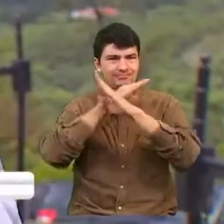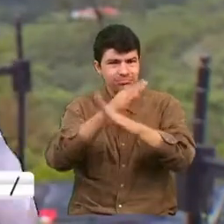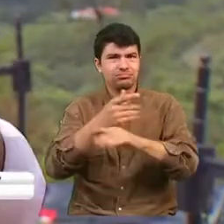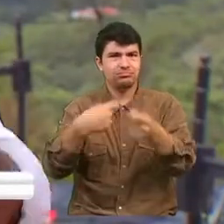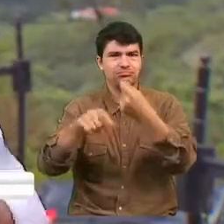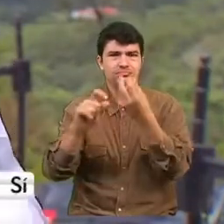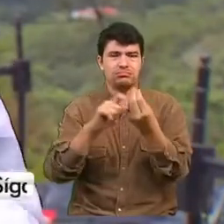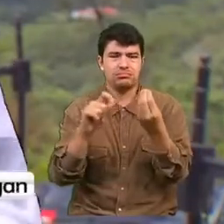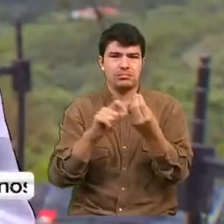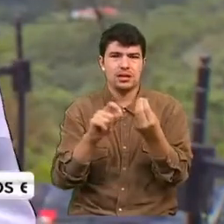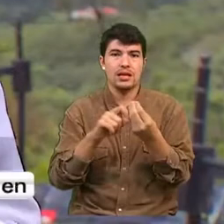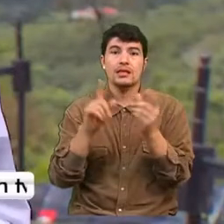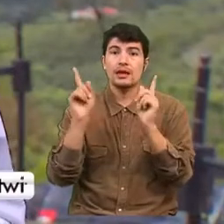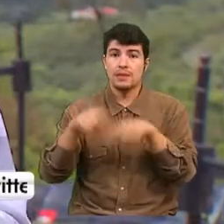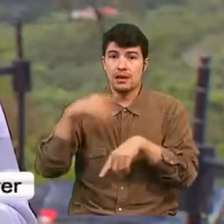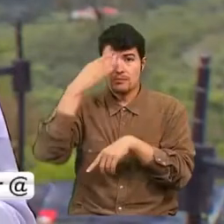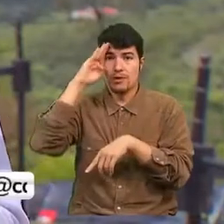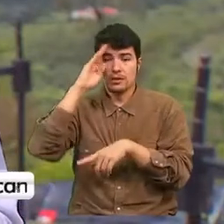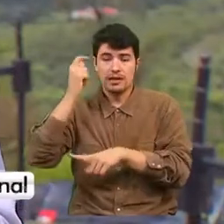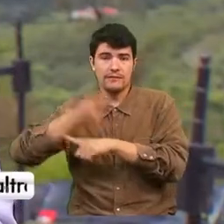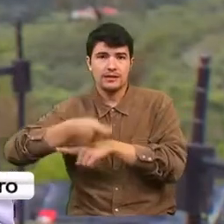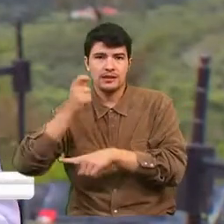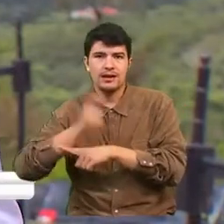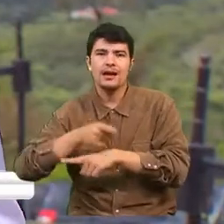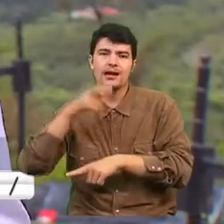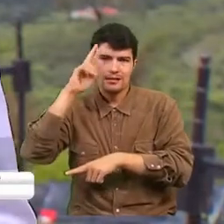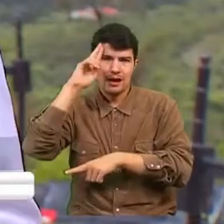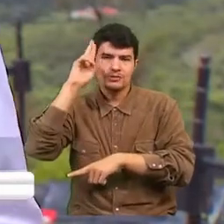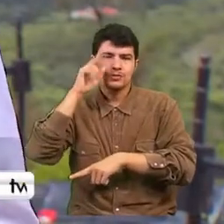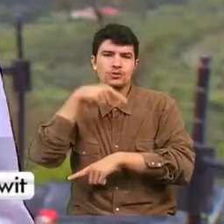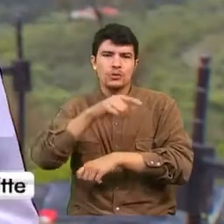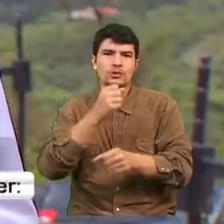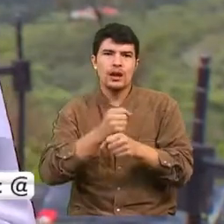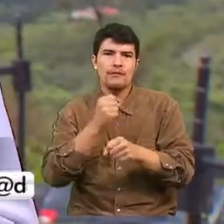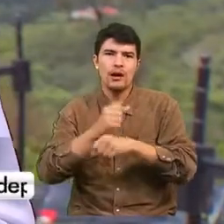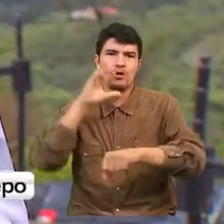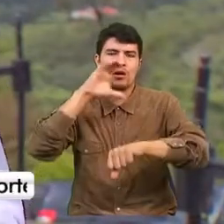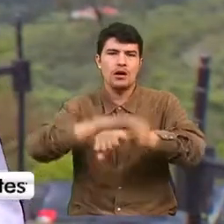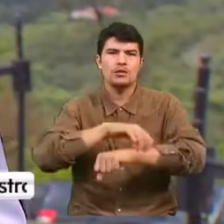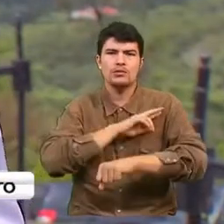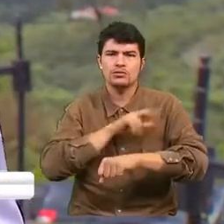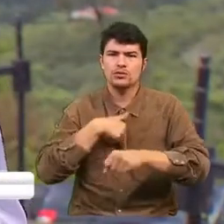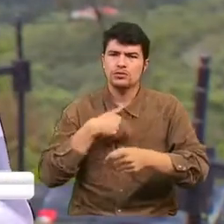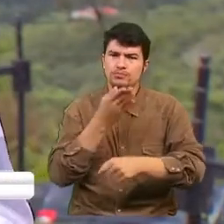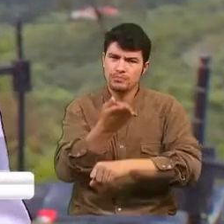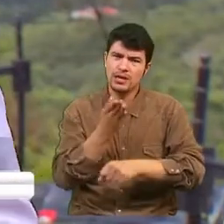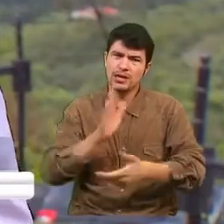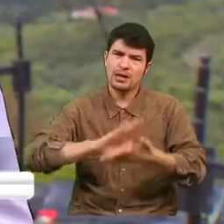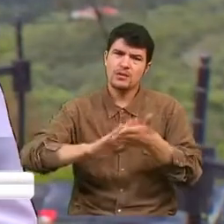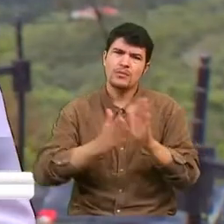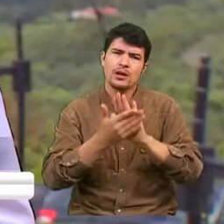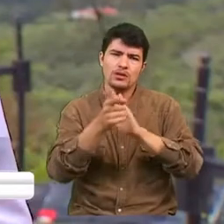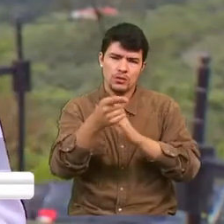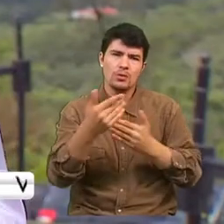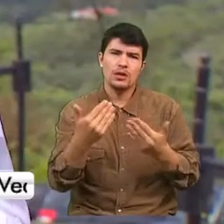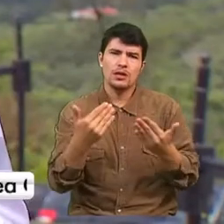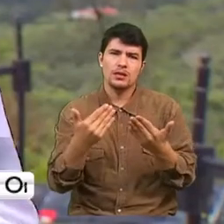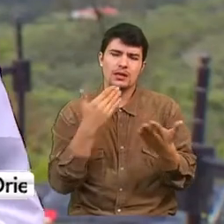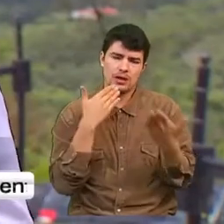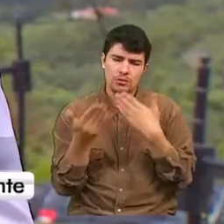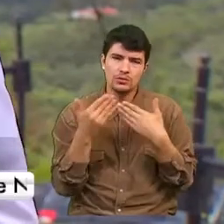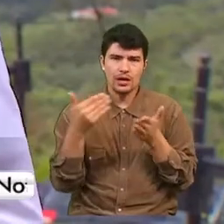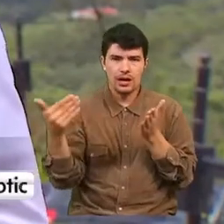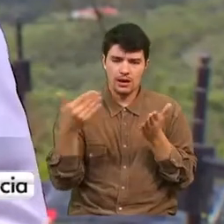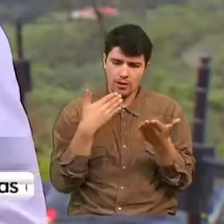policía, obviamente, con la fiscalía, su labor de captura. Nosotros queremos pedirle a toda la comunidad que denuncien, que confíen en nuestra policía. Hoy